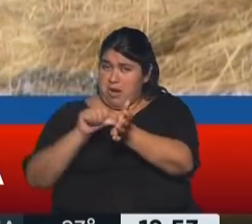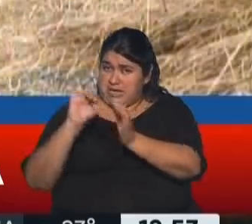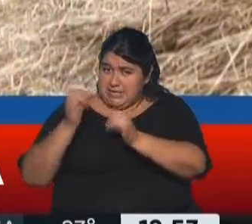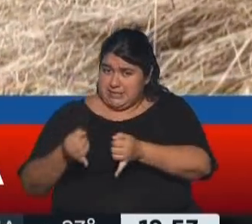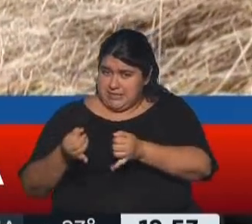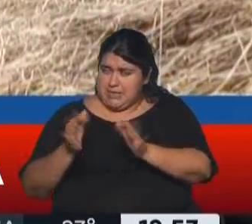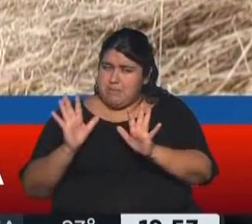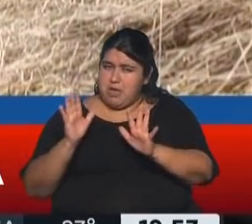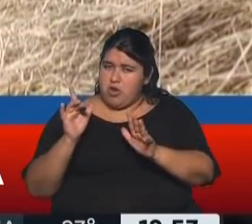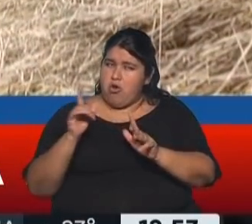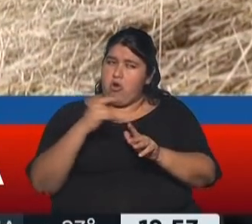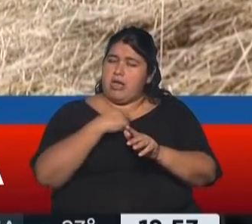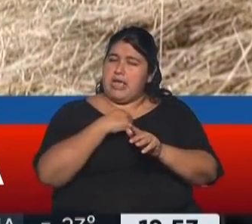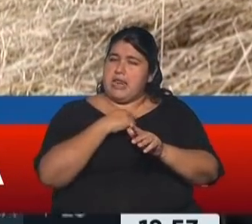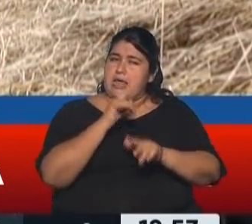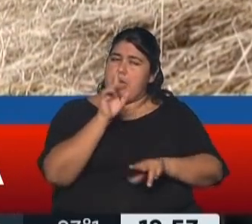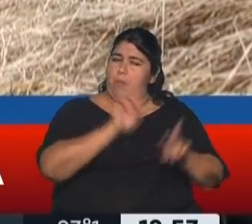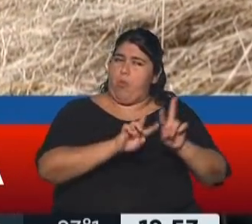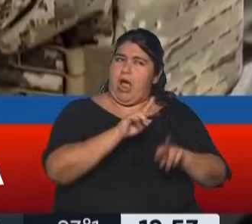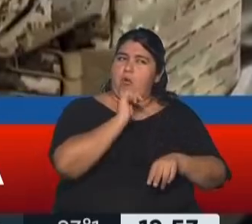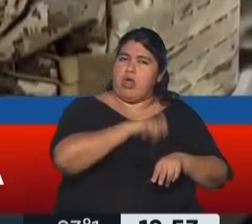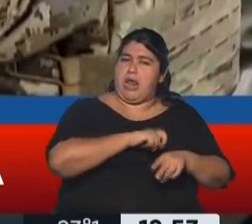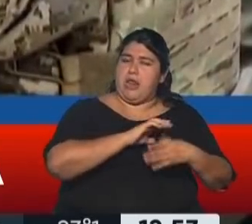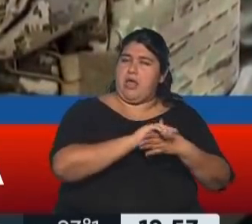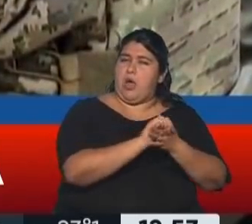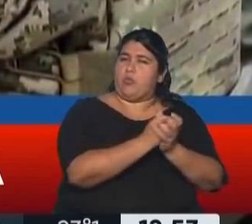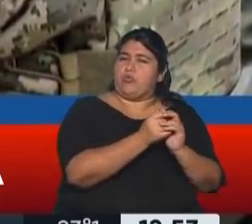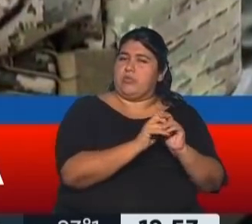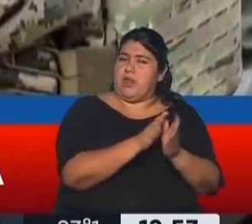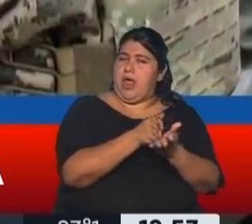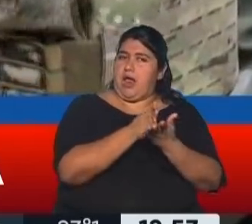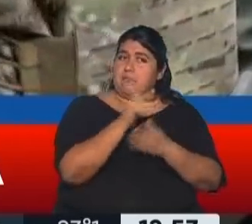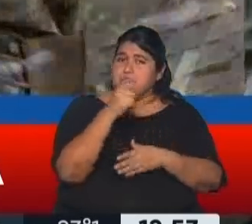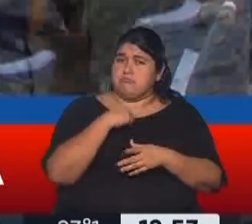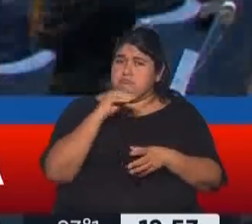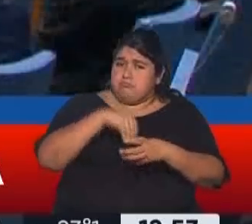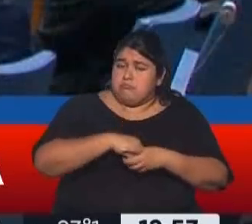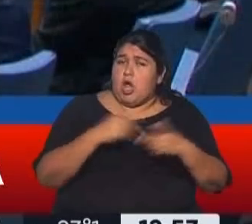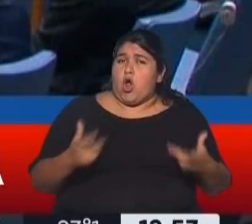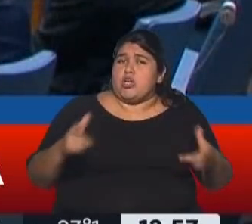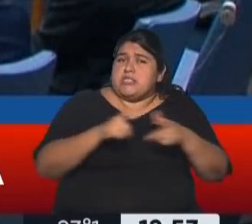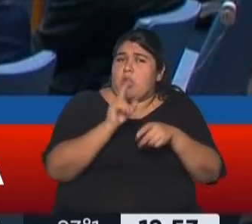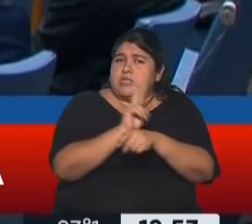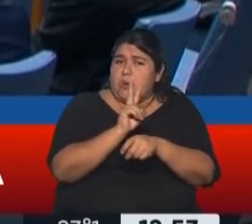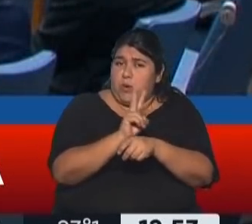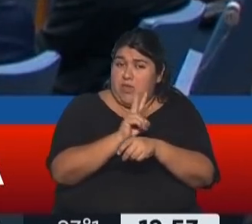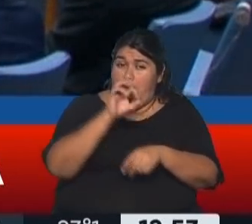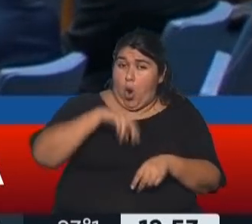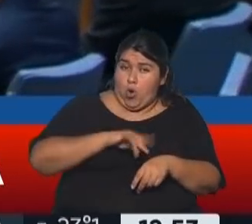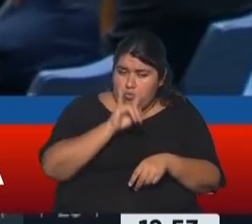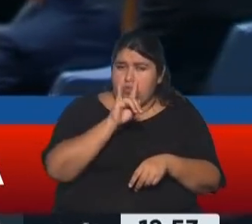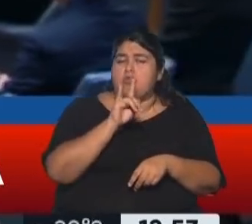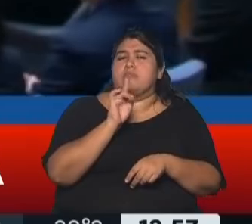una posición neutral por sus vínculos con Ucrania y se abstuvo en una votación clave del Consejo de Seguridad de la ONU que condenaba